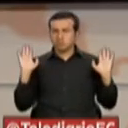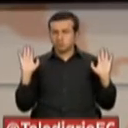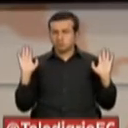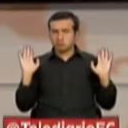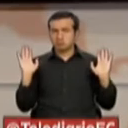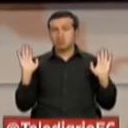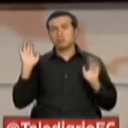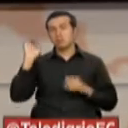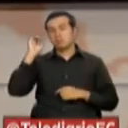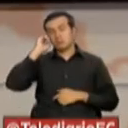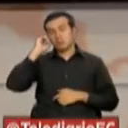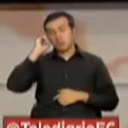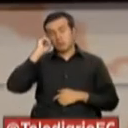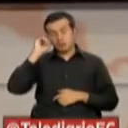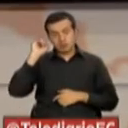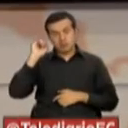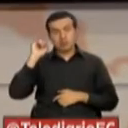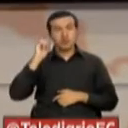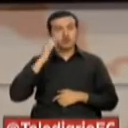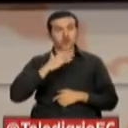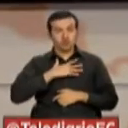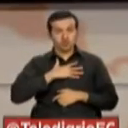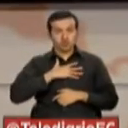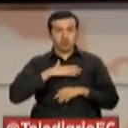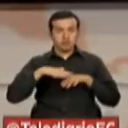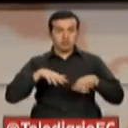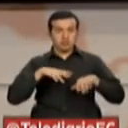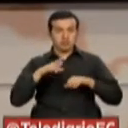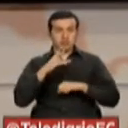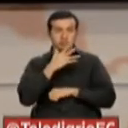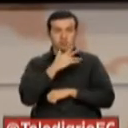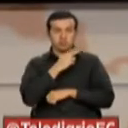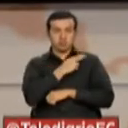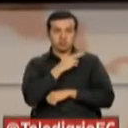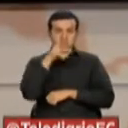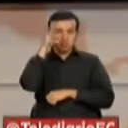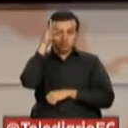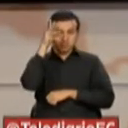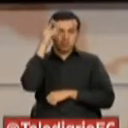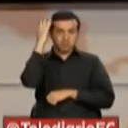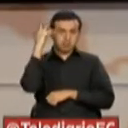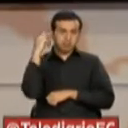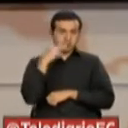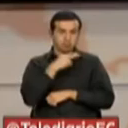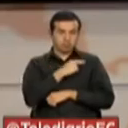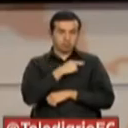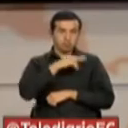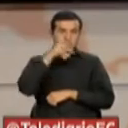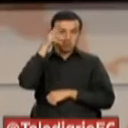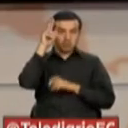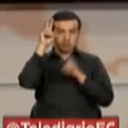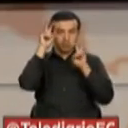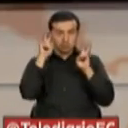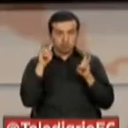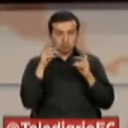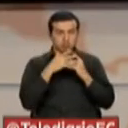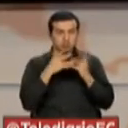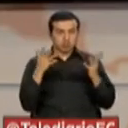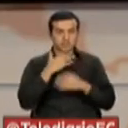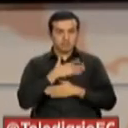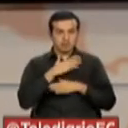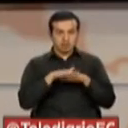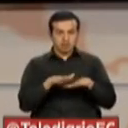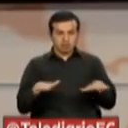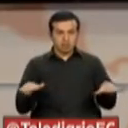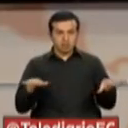A mí me parece, y en mi actividad académica, cuando he sido profesor de estos temas, a mis alumnos